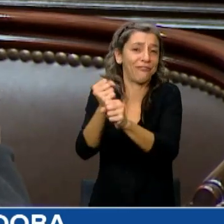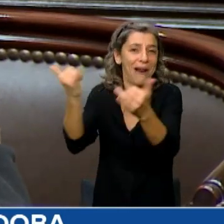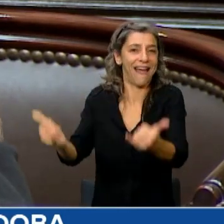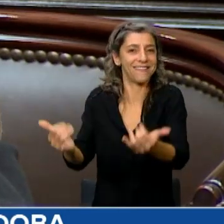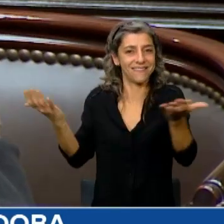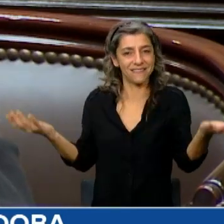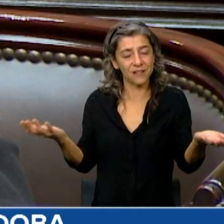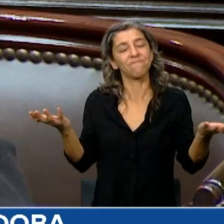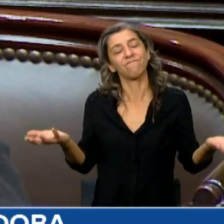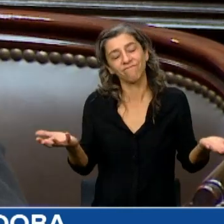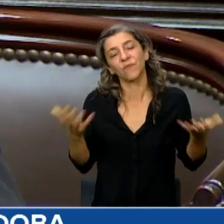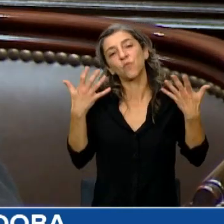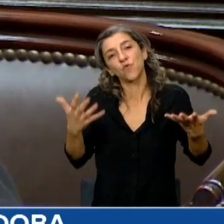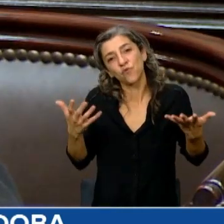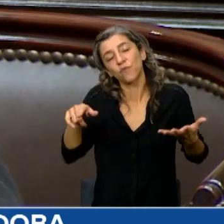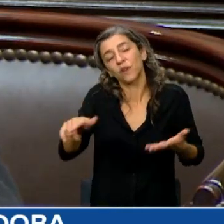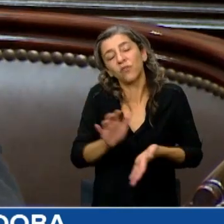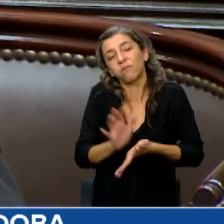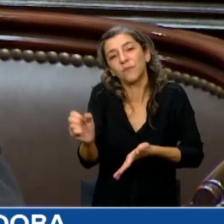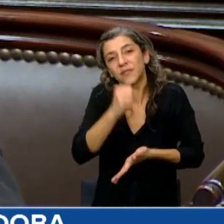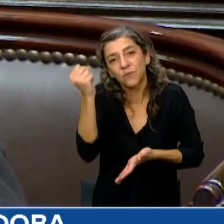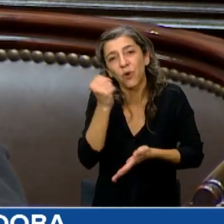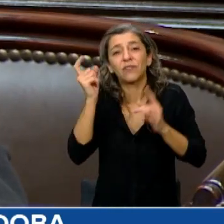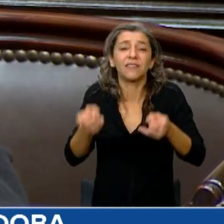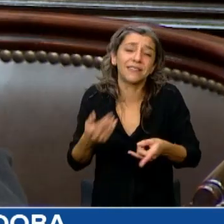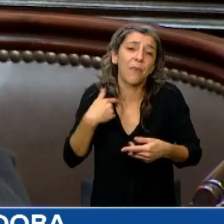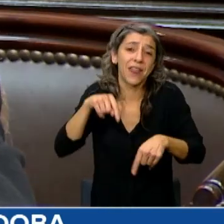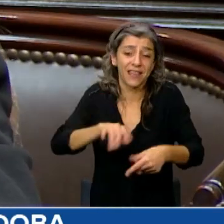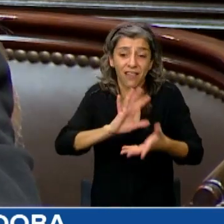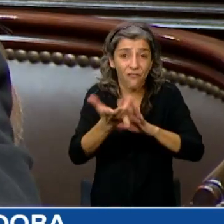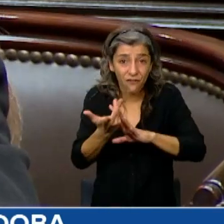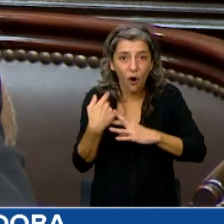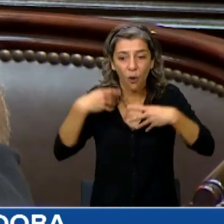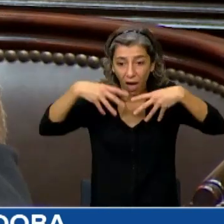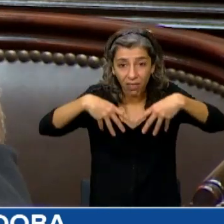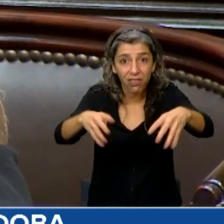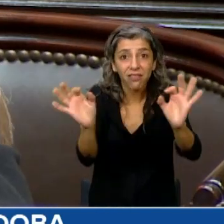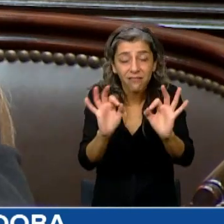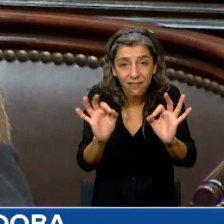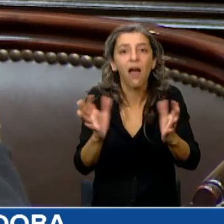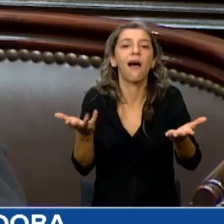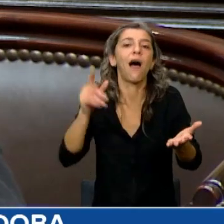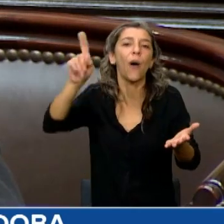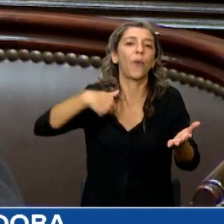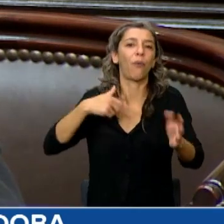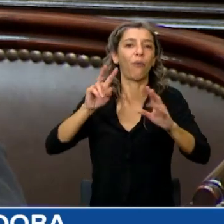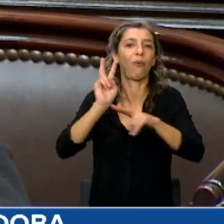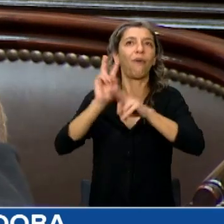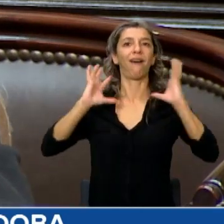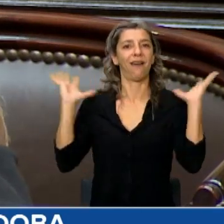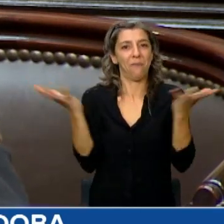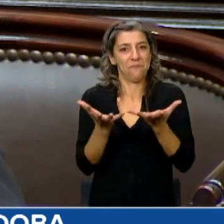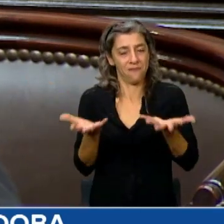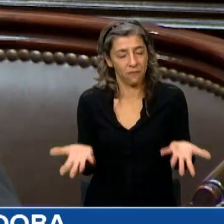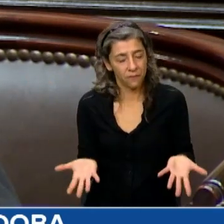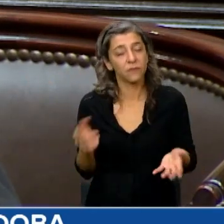laborales. Y por supuesto también, y esto tiene un plus, cuida el medio ambiente. Y esto, señor presidente,